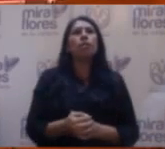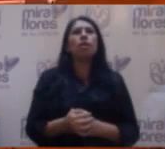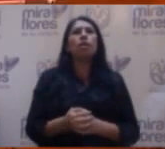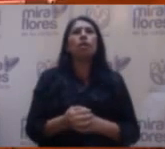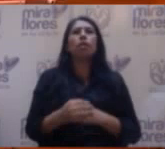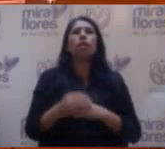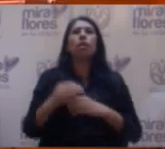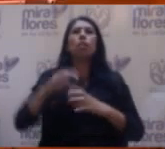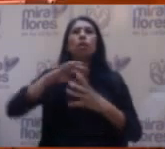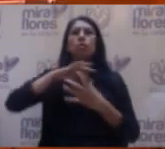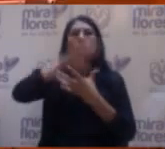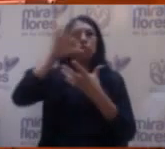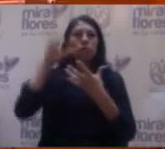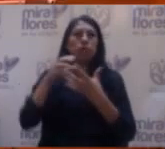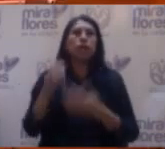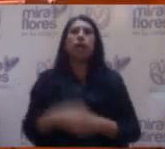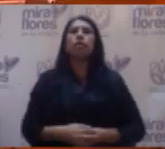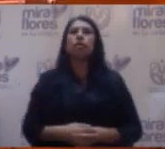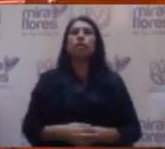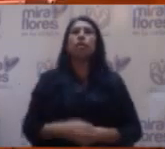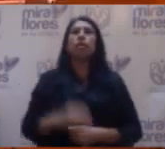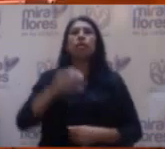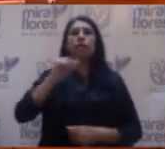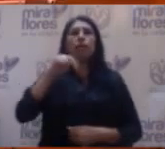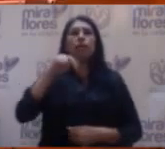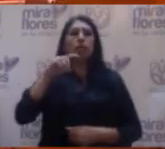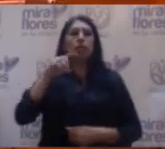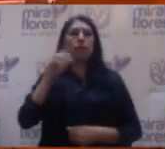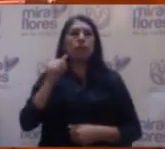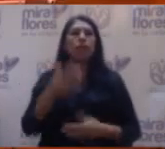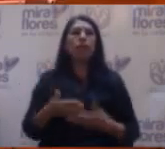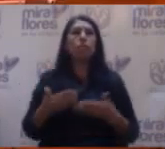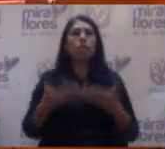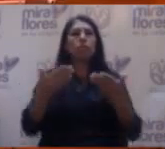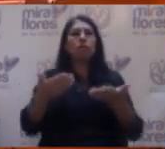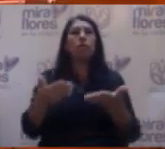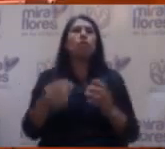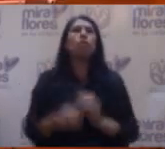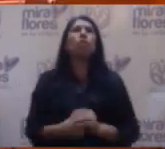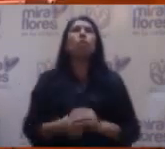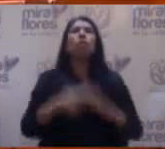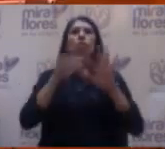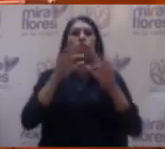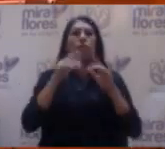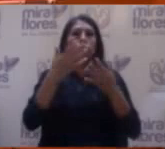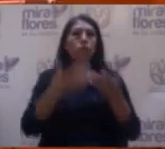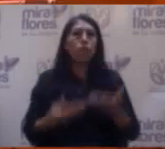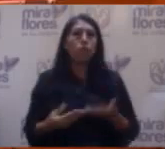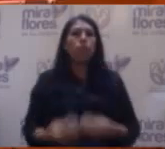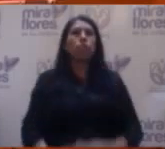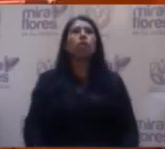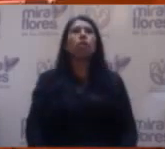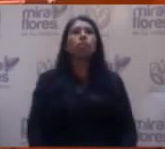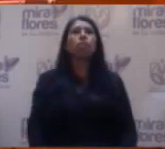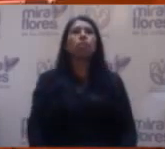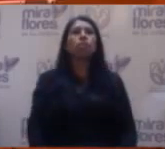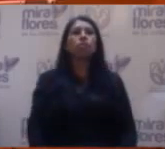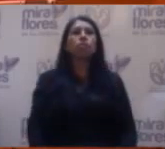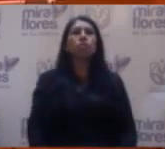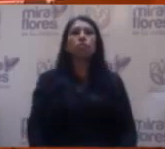Montreal, Canadá, ha sacado un informe que tiene que ver con buenas prácticas a